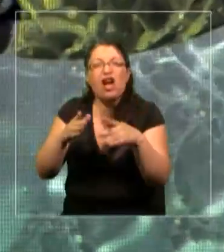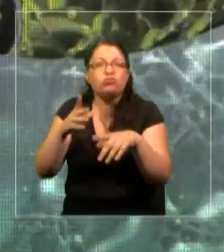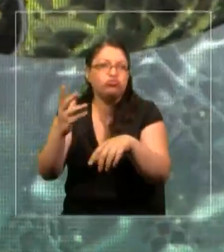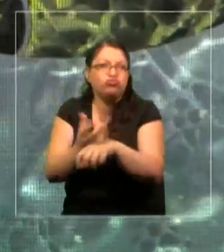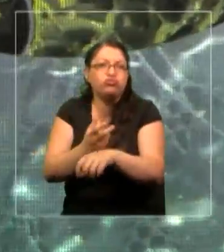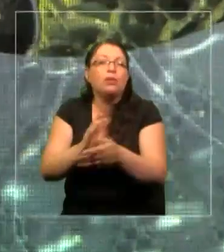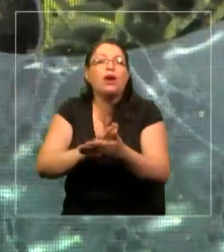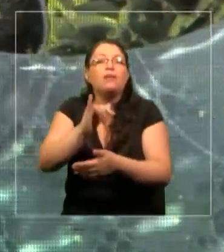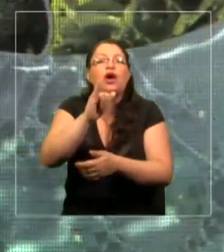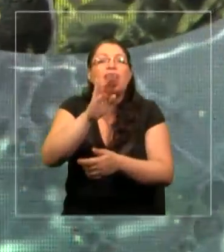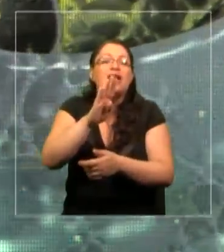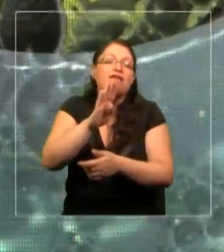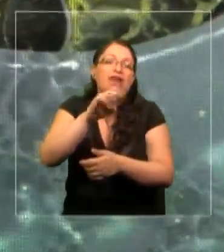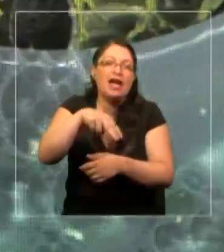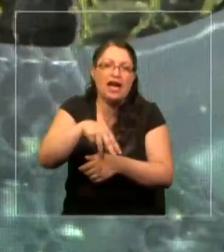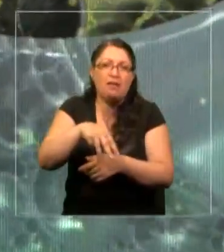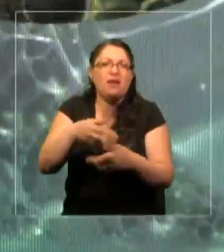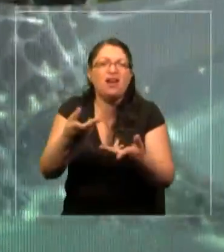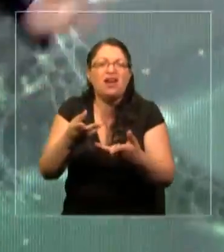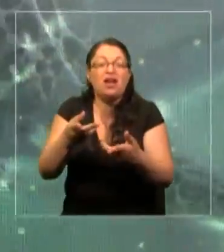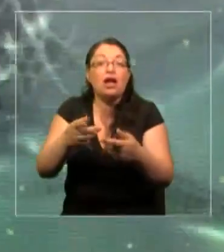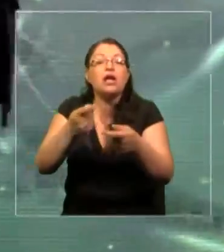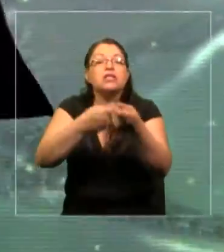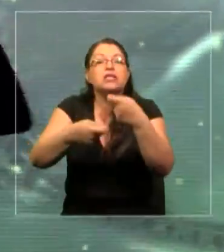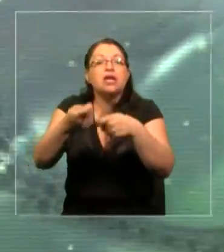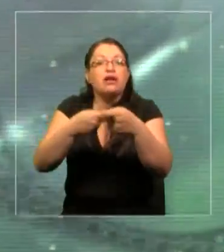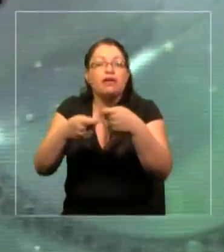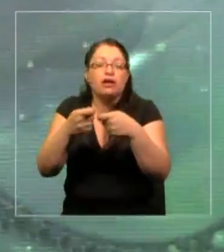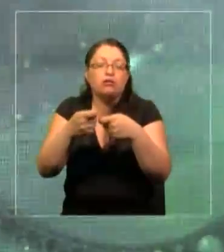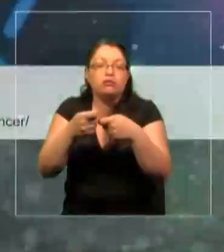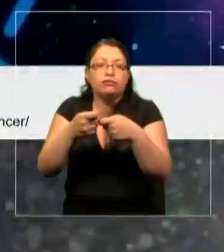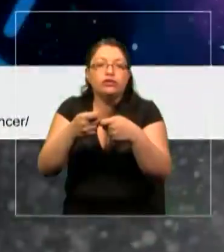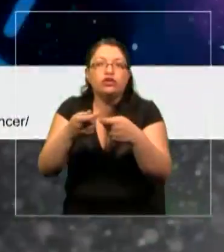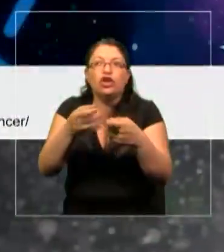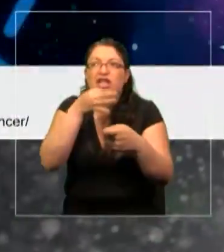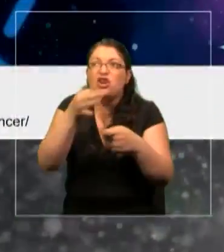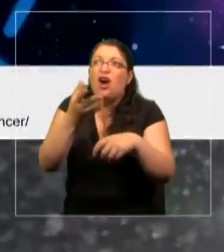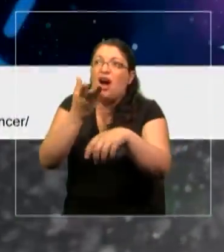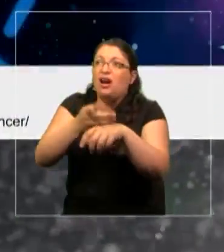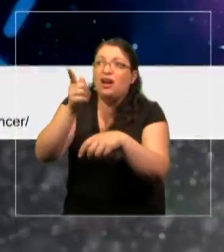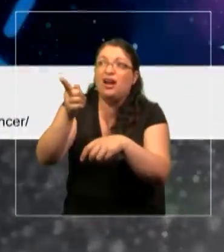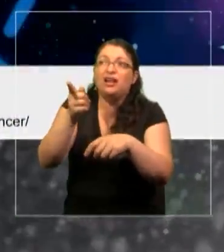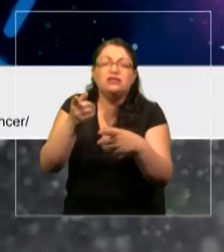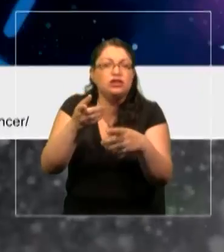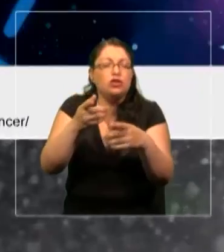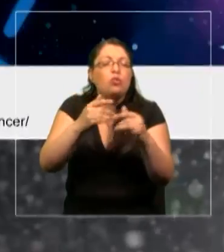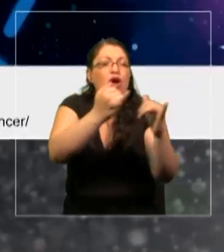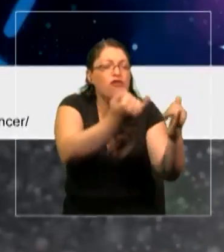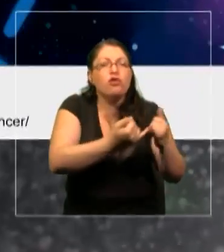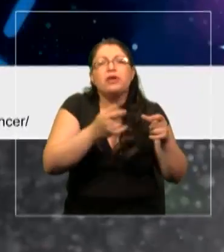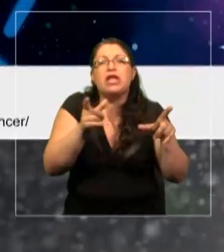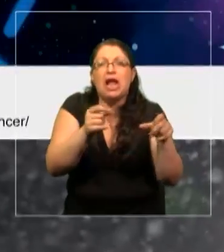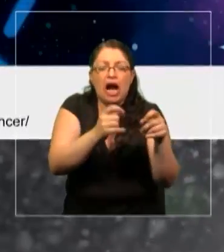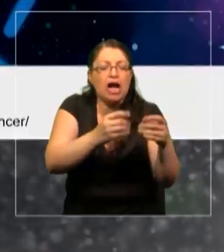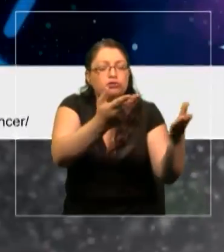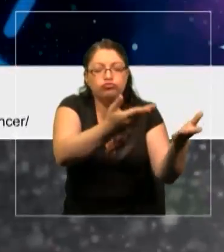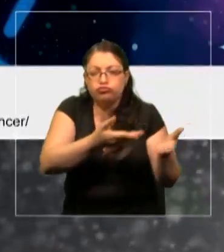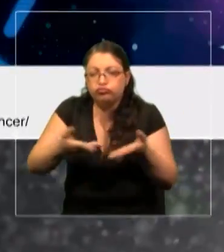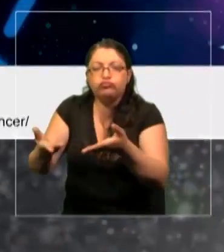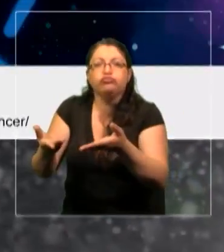IBM Watson se vendió como una herramienta que se podía alimentar distintos tipos de información de cáncer y iba a presentar